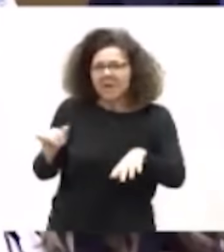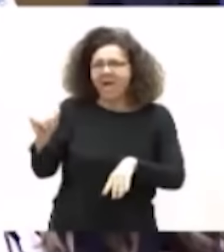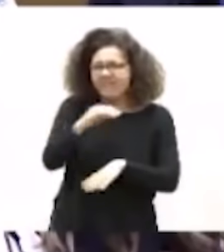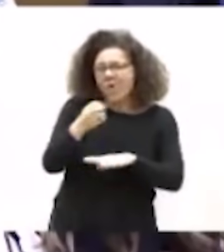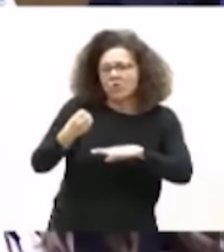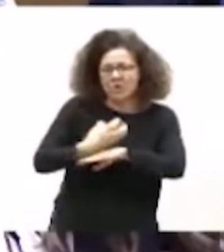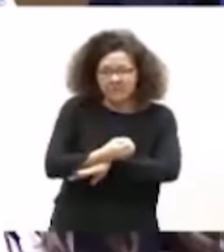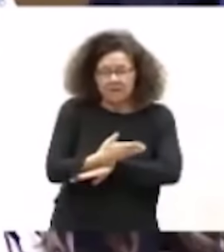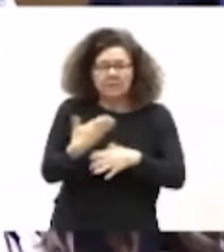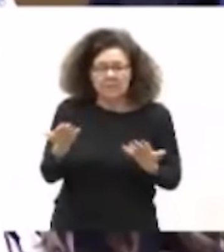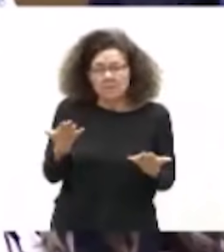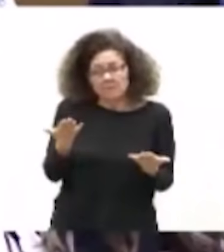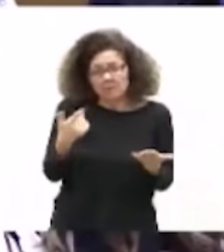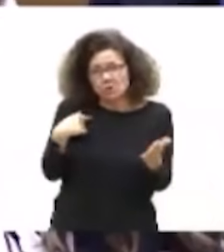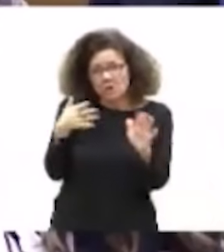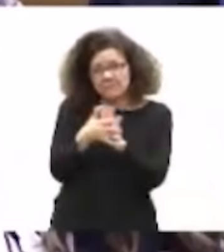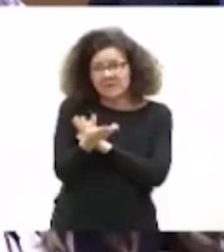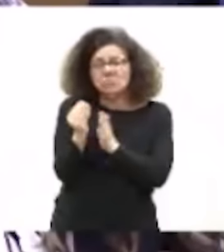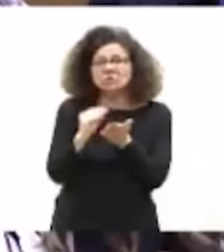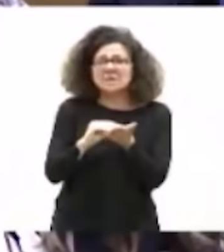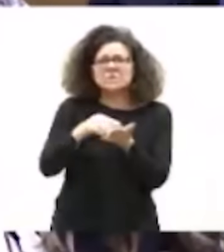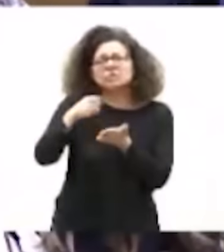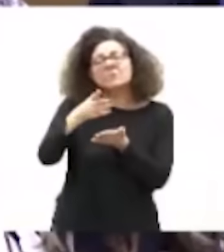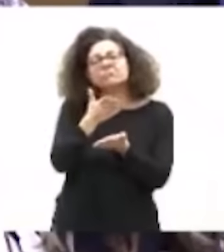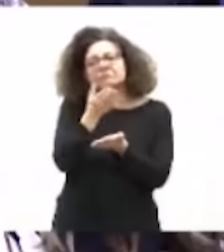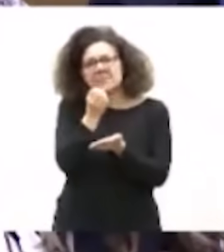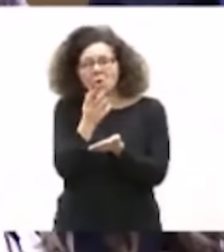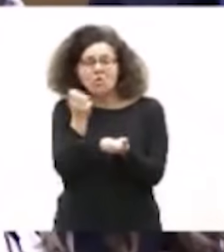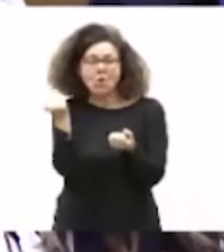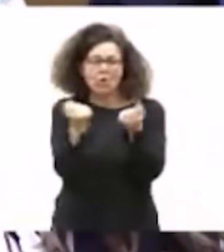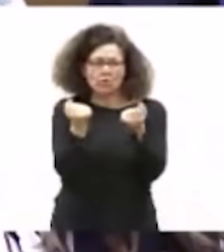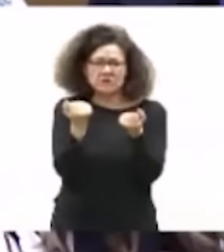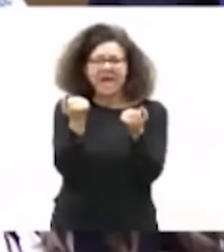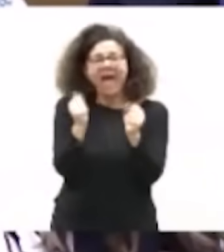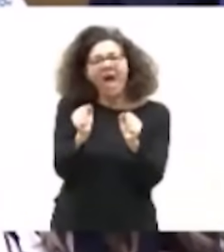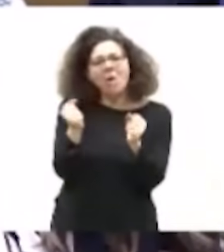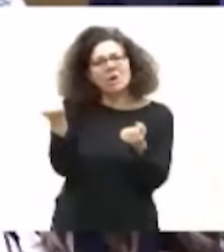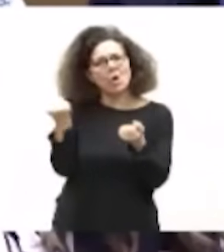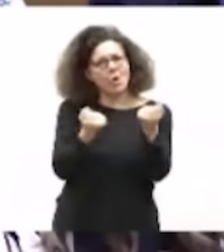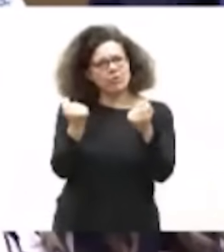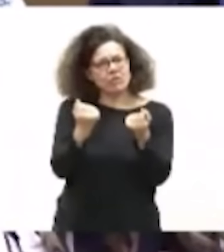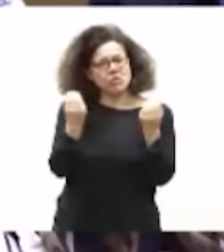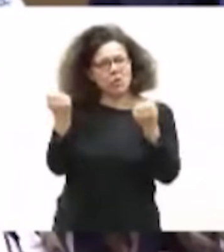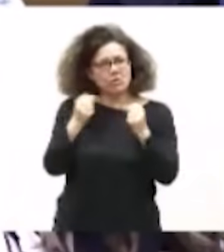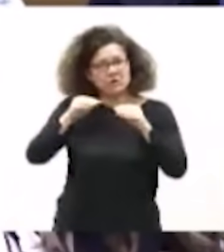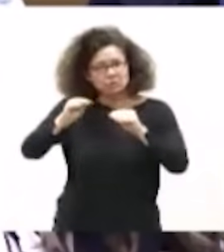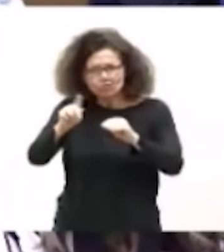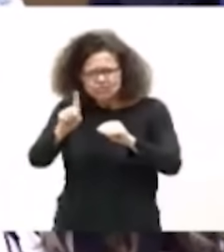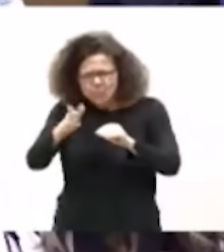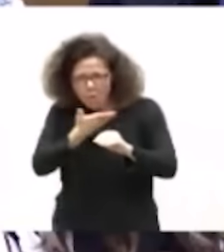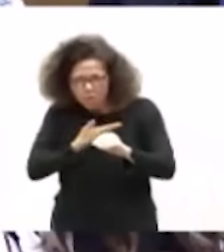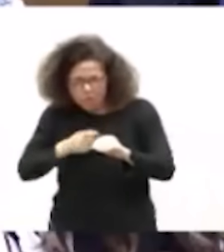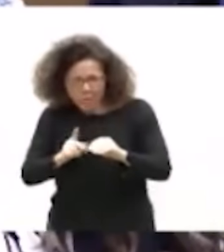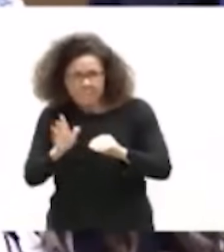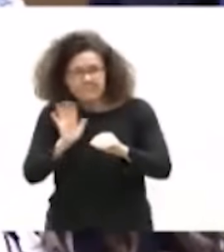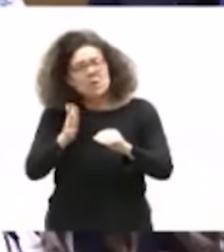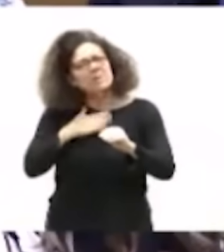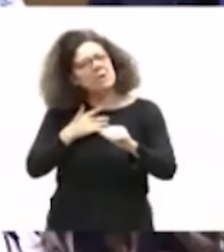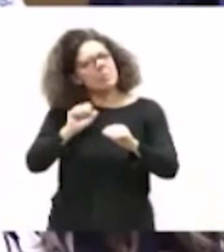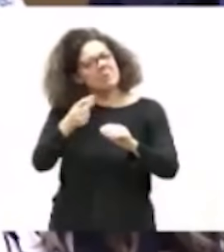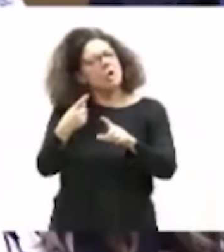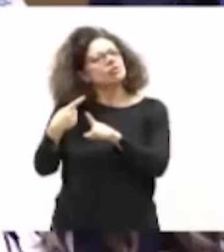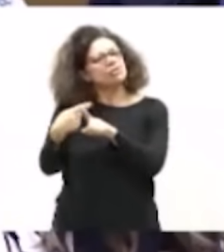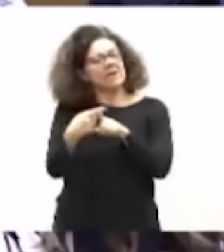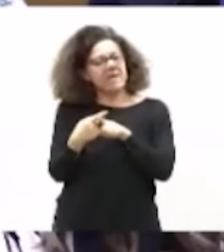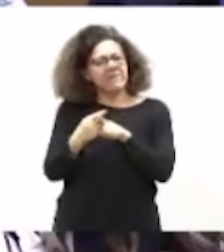tren, lo cual explicaría que muchas veces usted prefiere el coche, aunque sea conduciendo vehículos de alta gama que no son suyos. Pero vaya de antemano mi solidaridad y